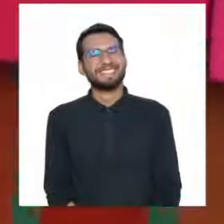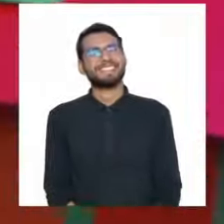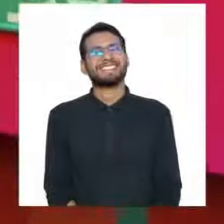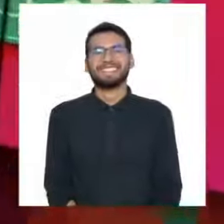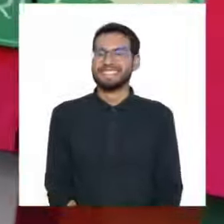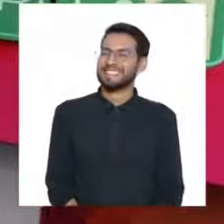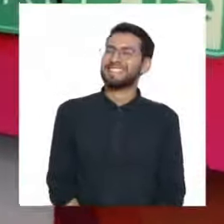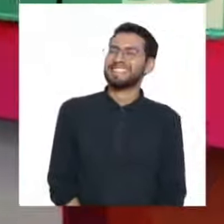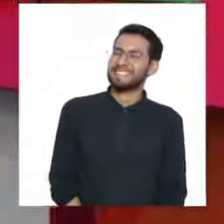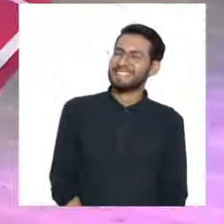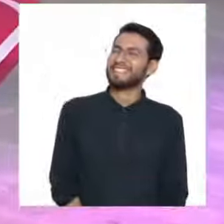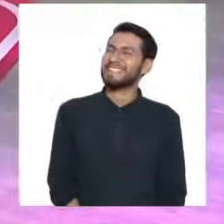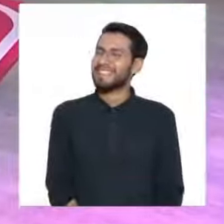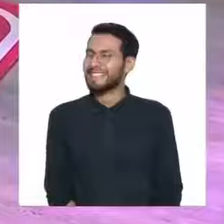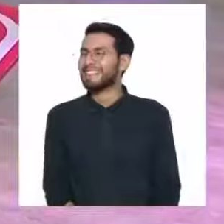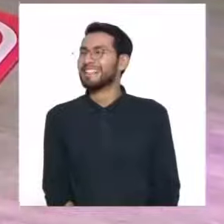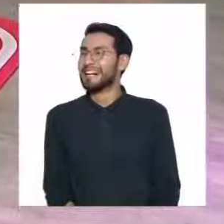ras